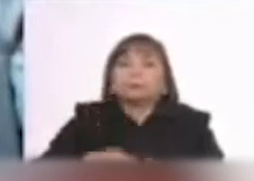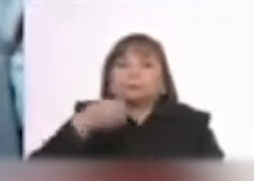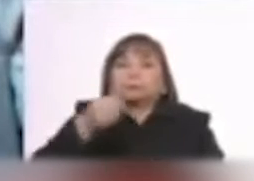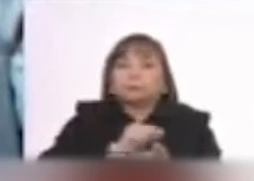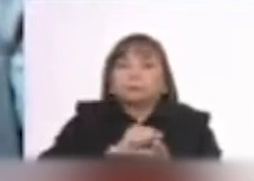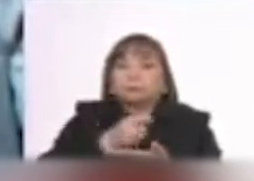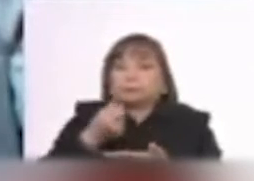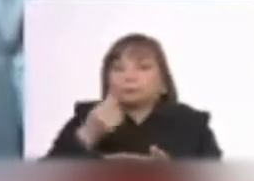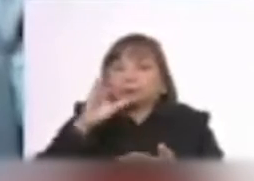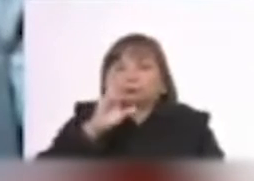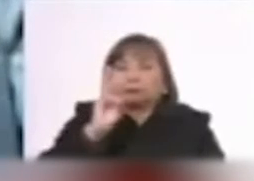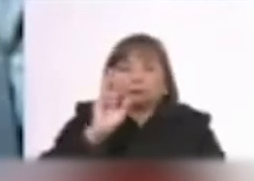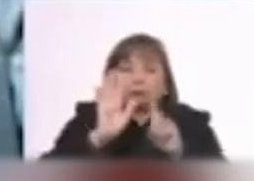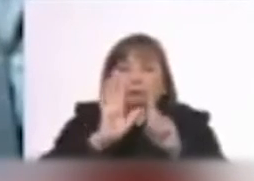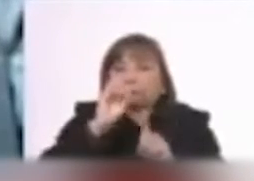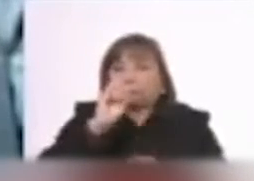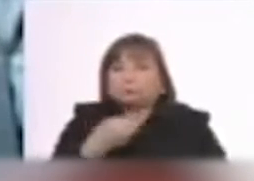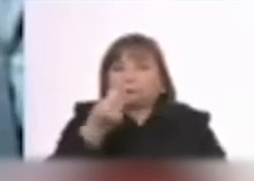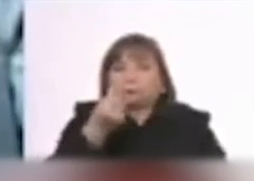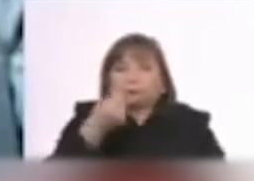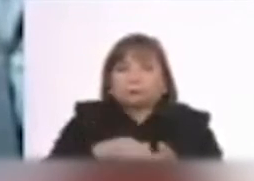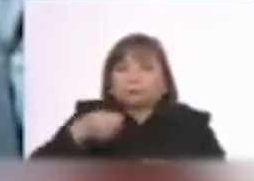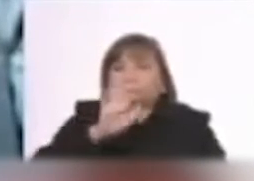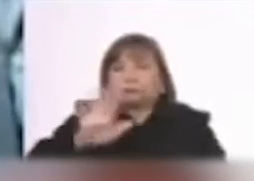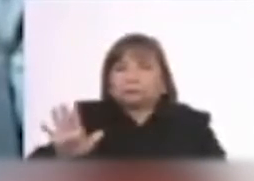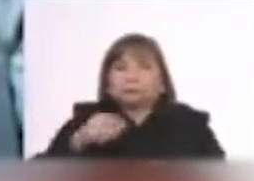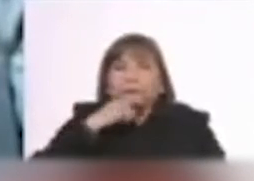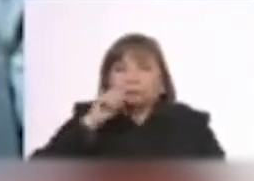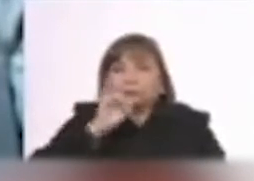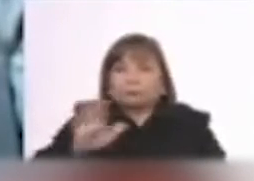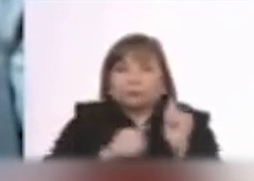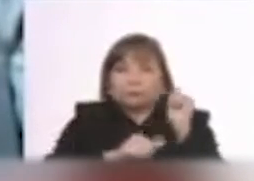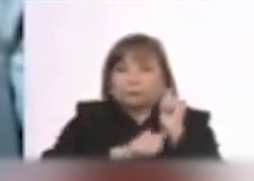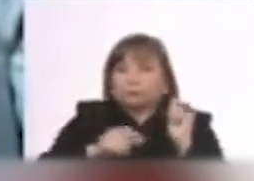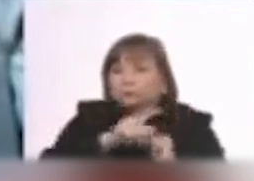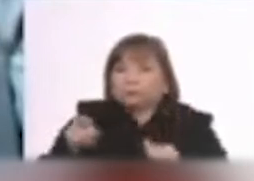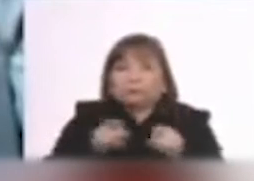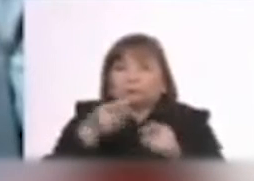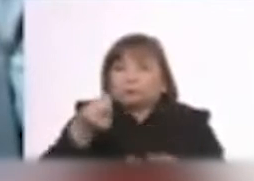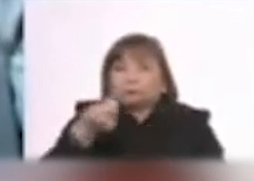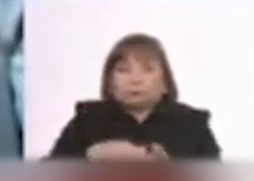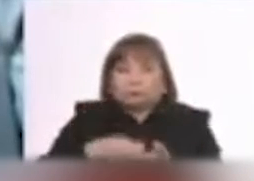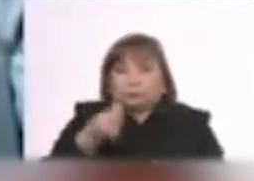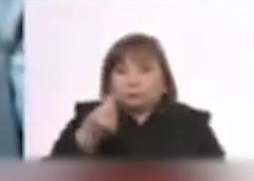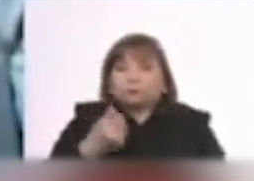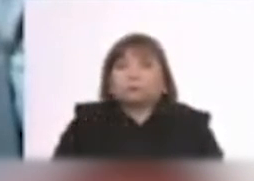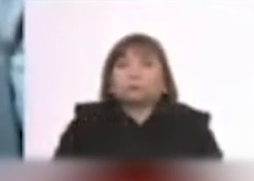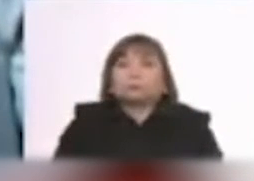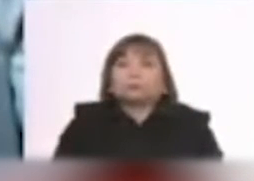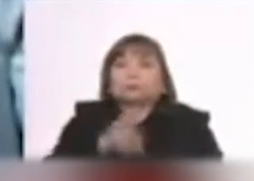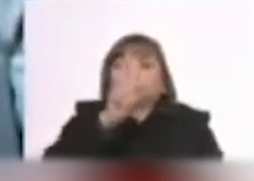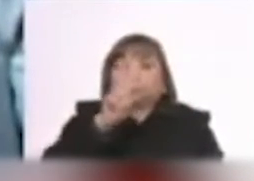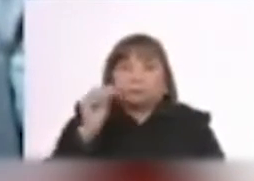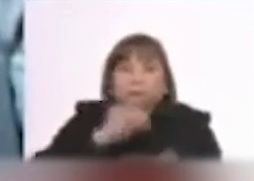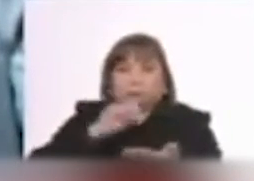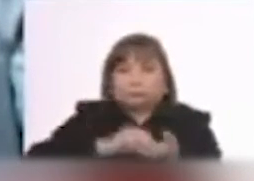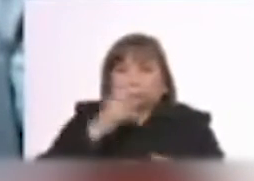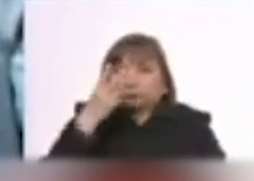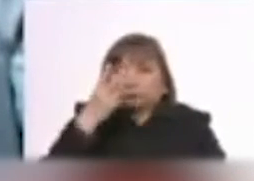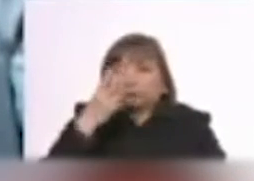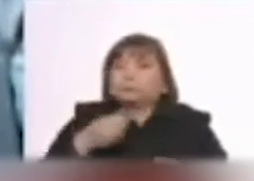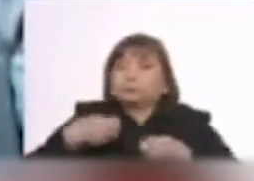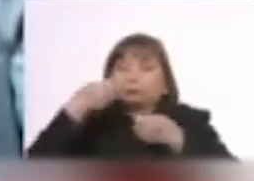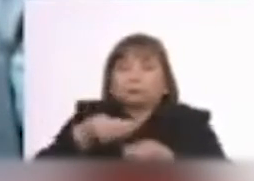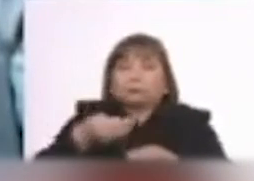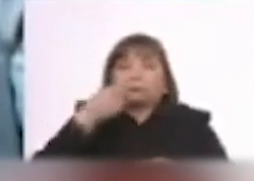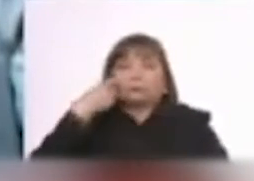entregaba sumas de 60,000 soles para ella y para sus hermanos. Dicho monto de dinero, en 2 oportunidades, fue